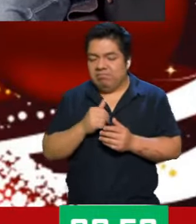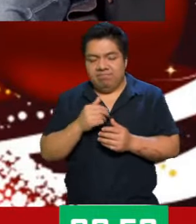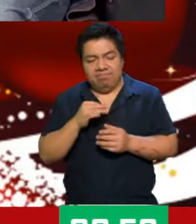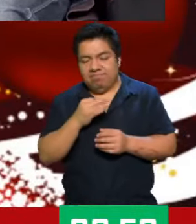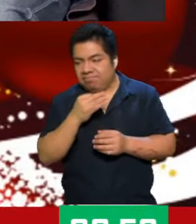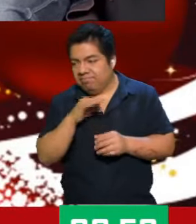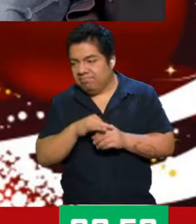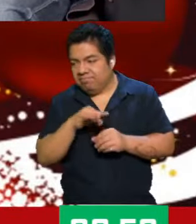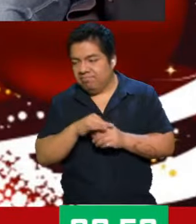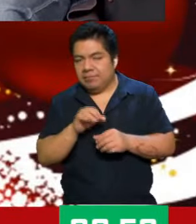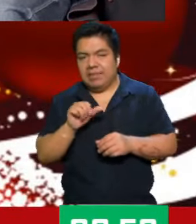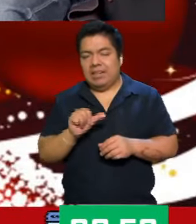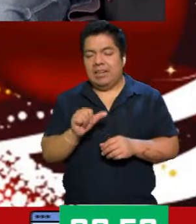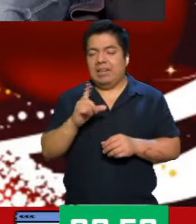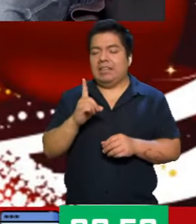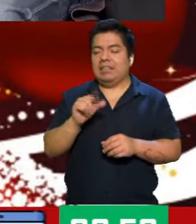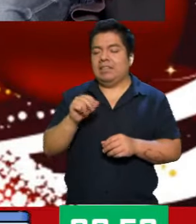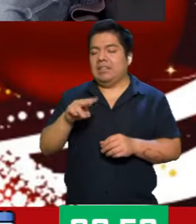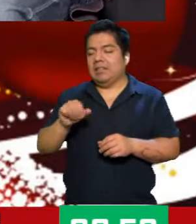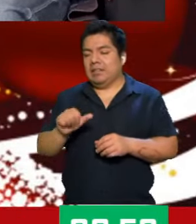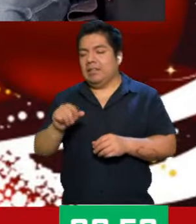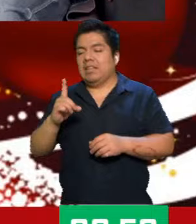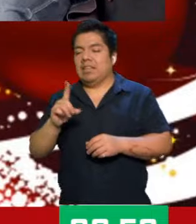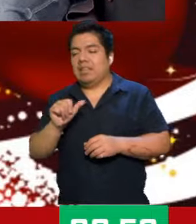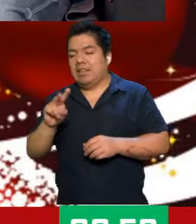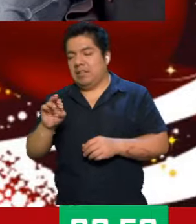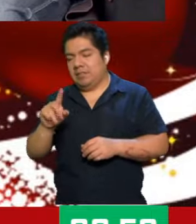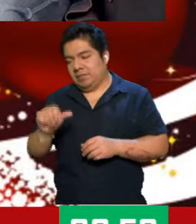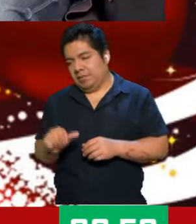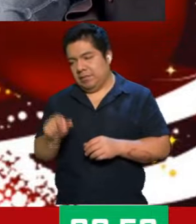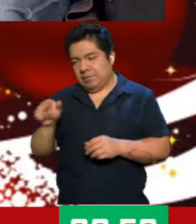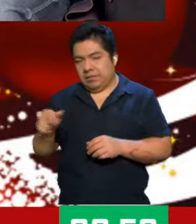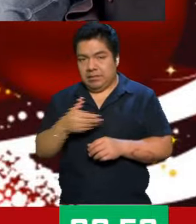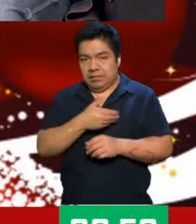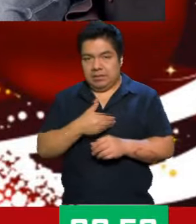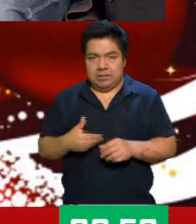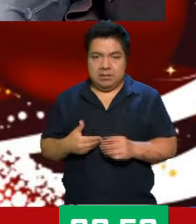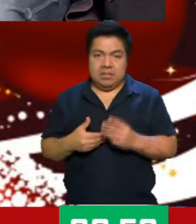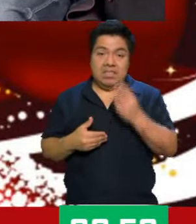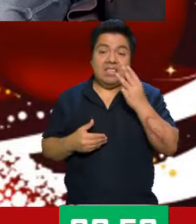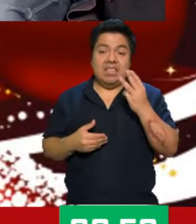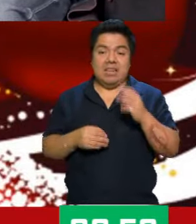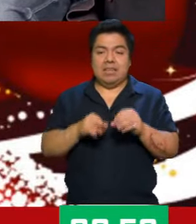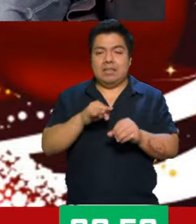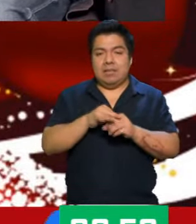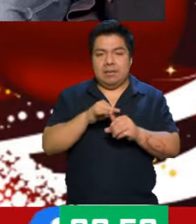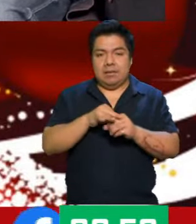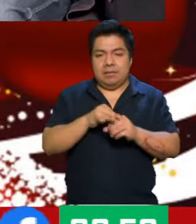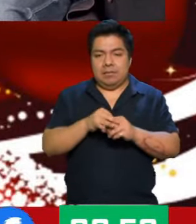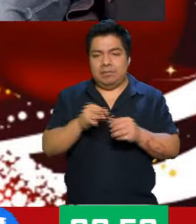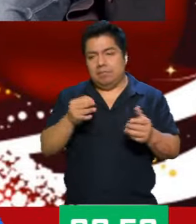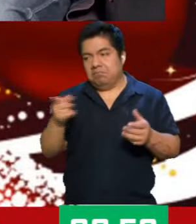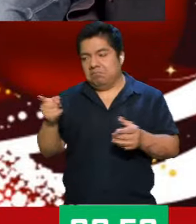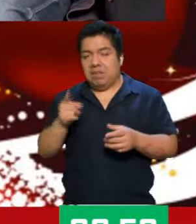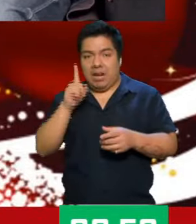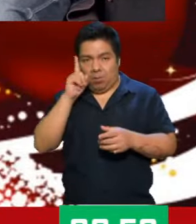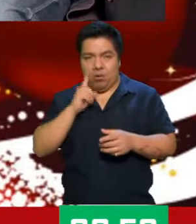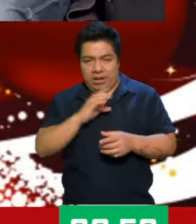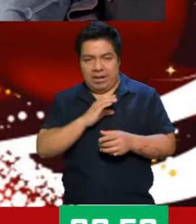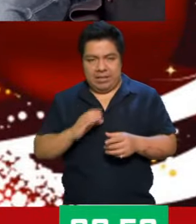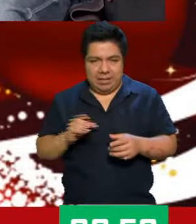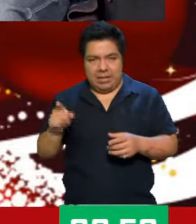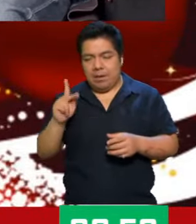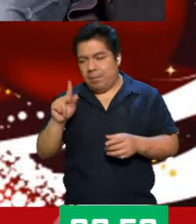dice Adriana Dávila, que fue la contendiente por la presidencia. Tres votos tú. Ella señala que